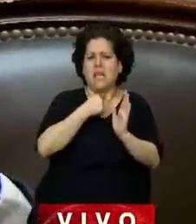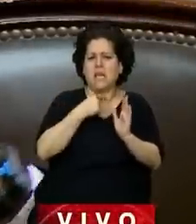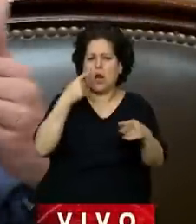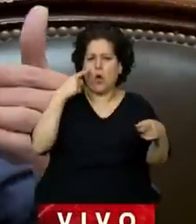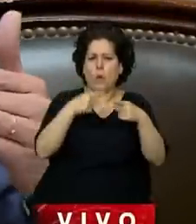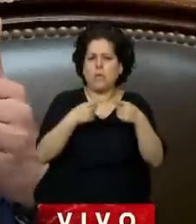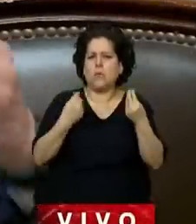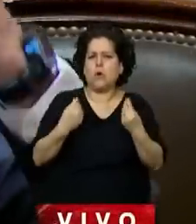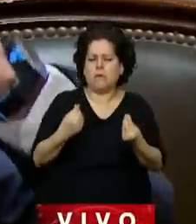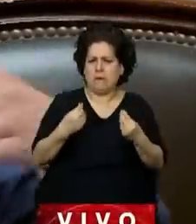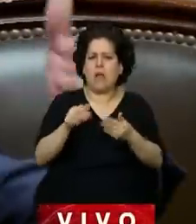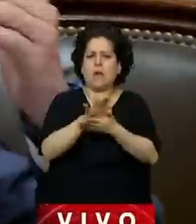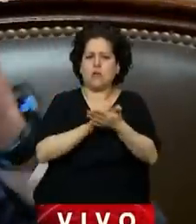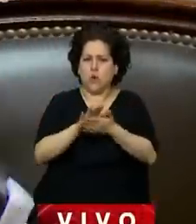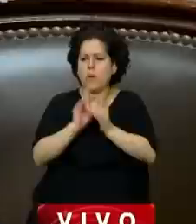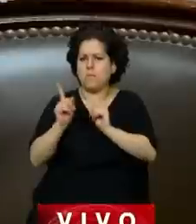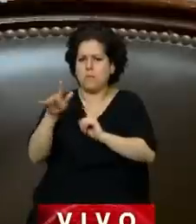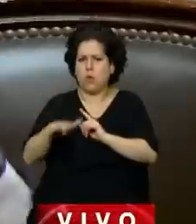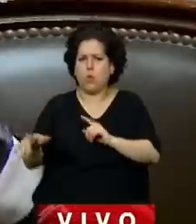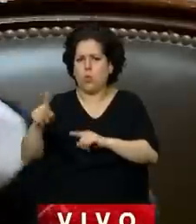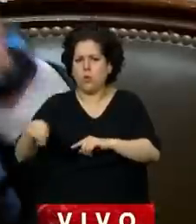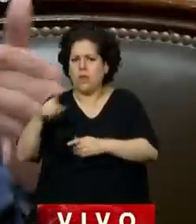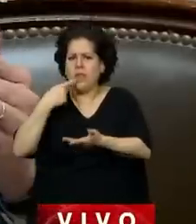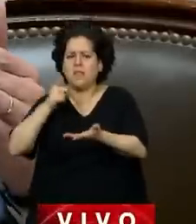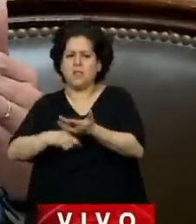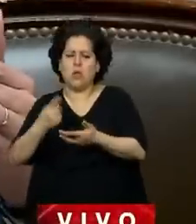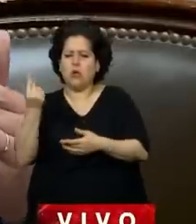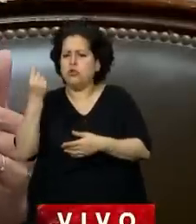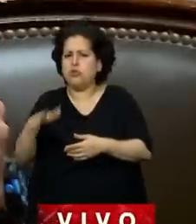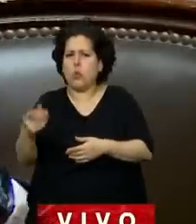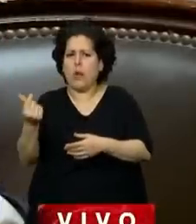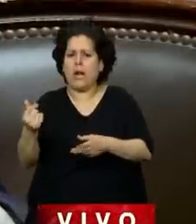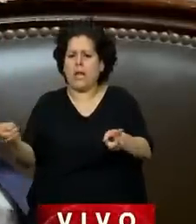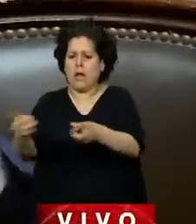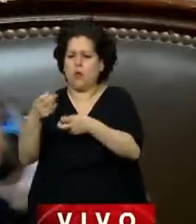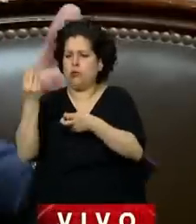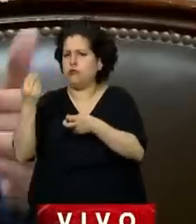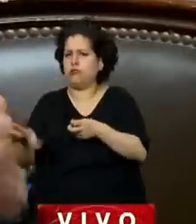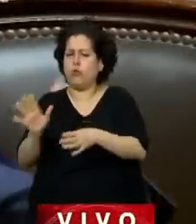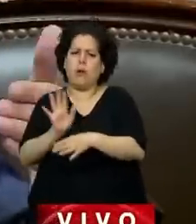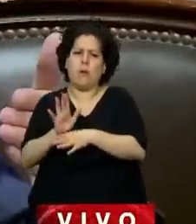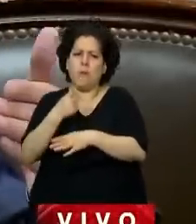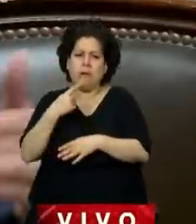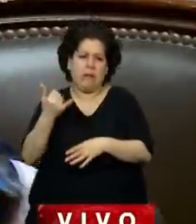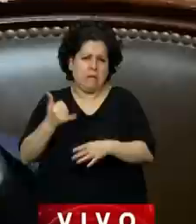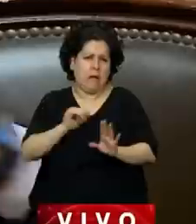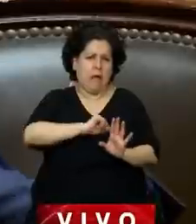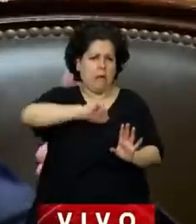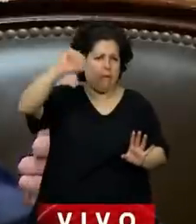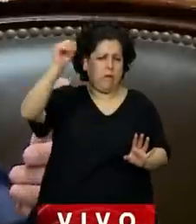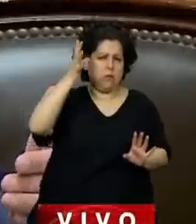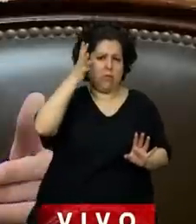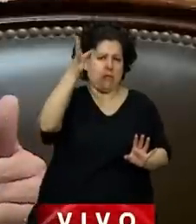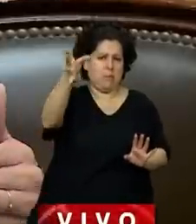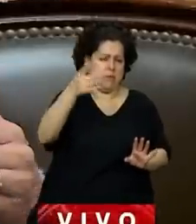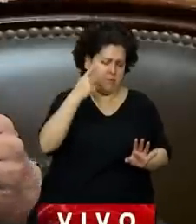manera empezar a resolver lo que van a hacer con ese sobrante de recaudación por la subestimación inflacionaria que ya todos